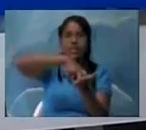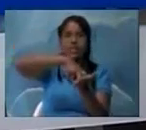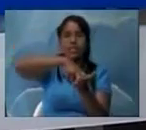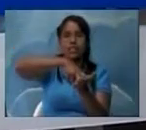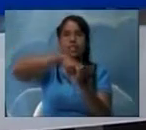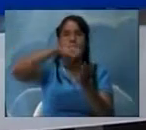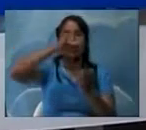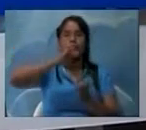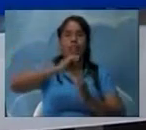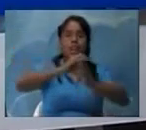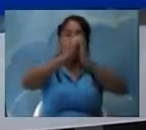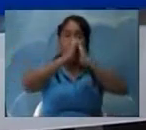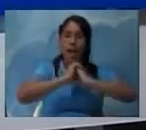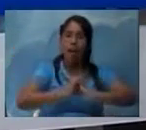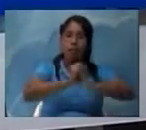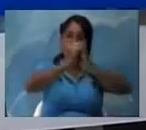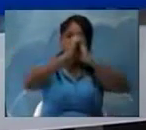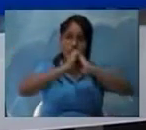Os postréis.